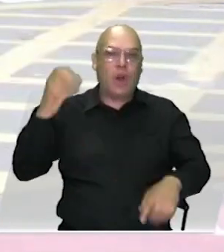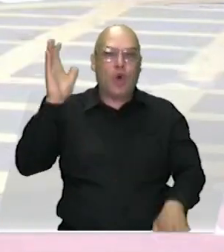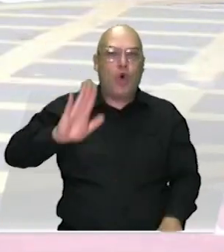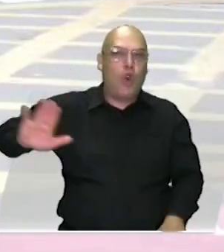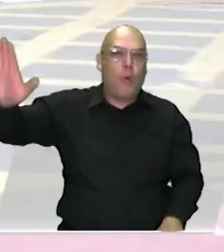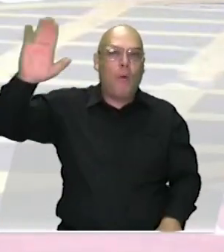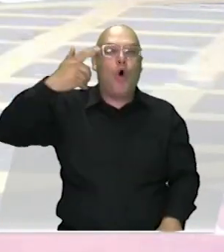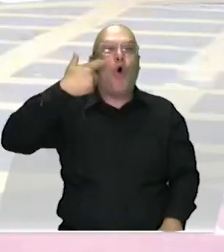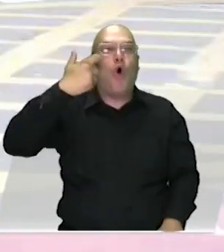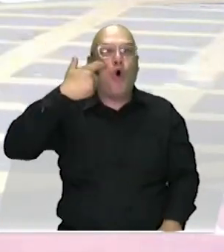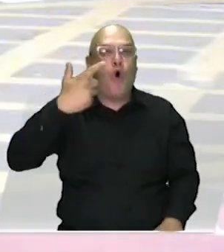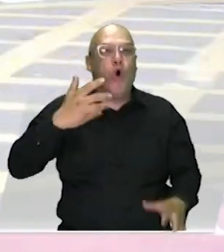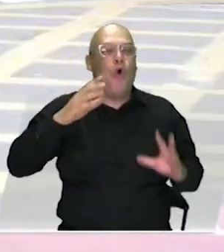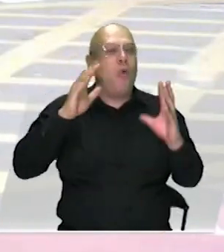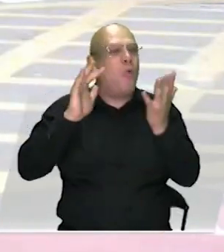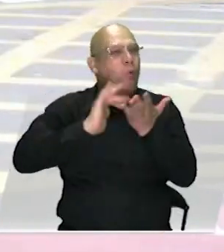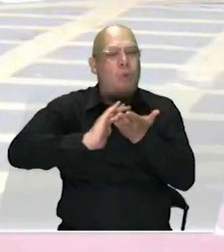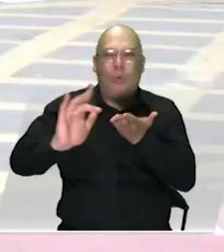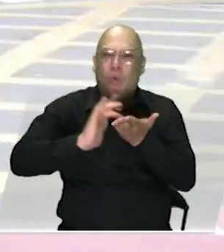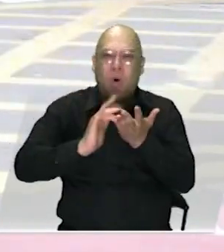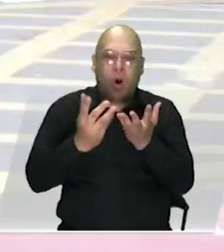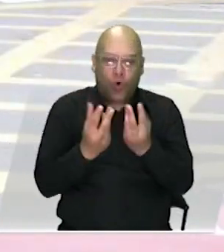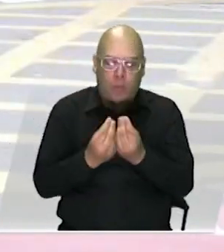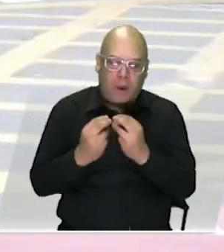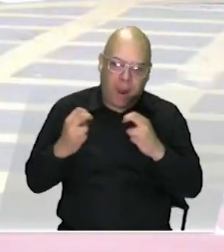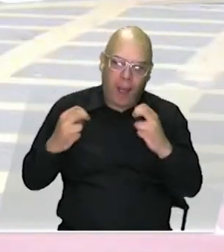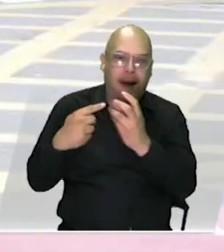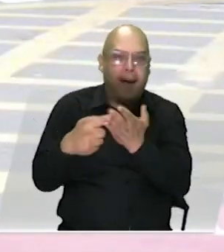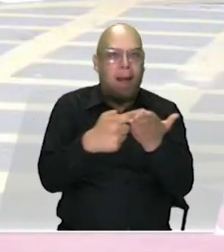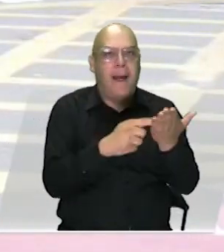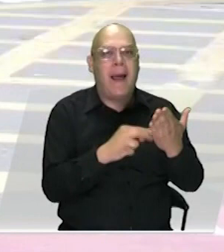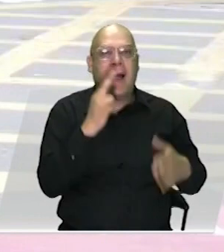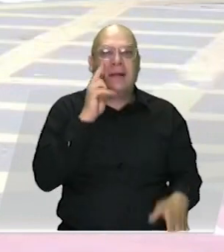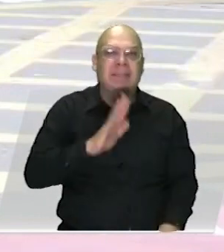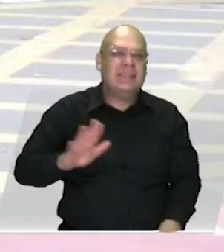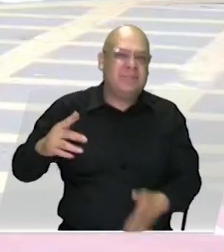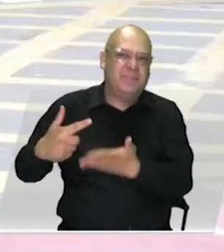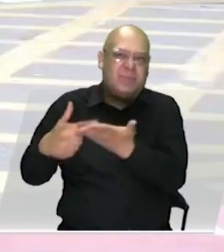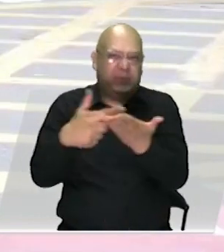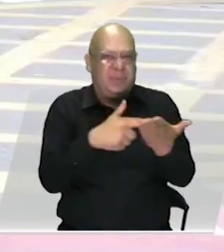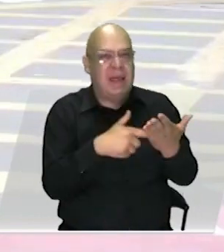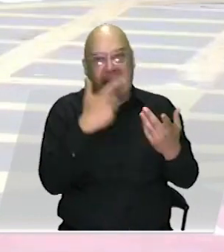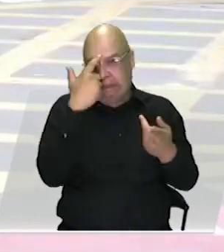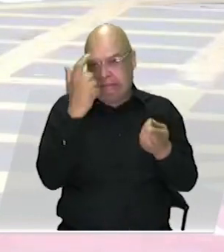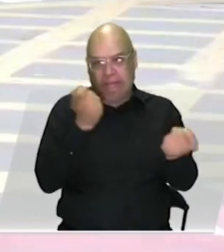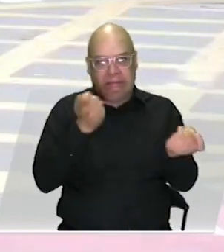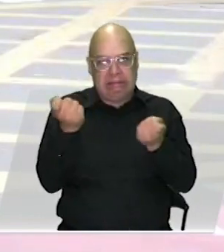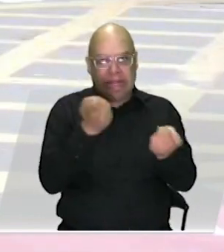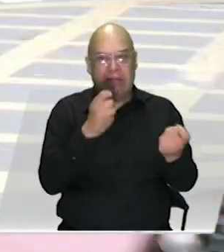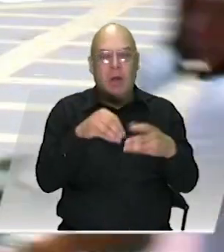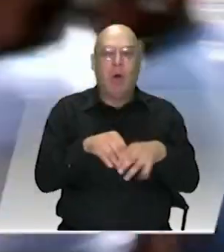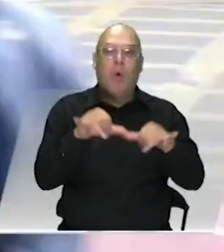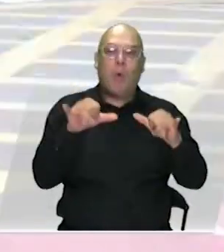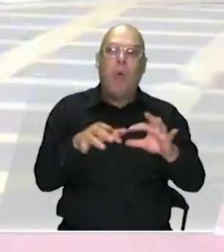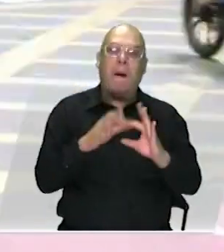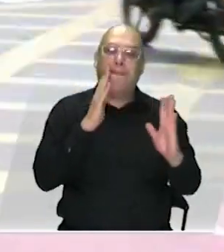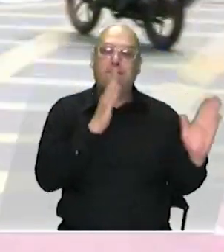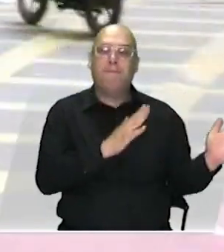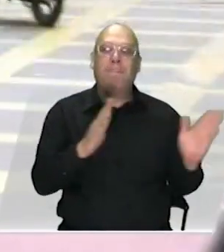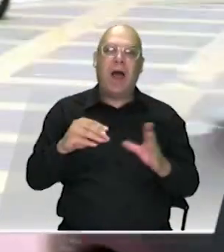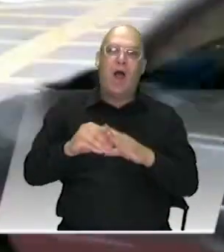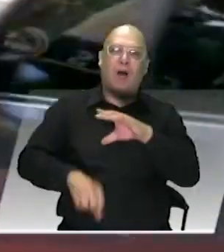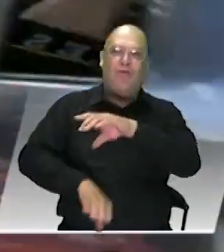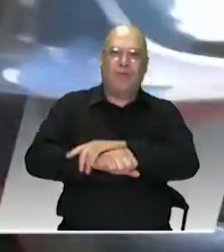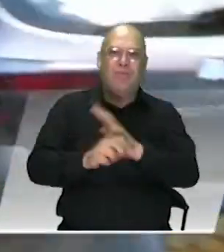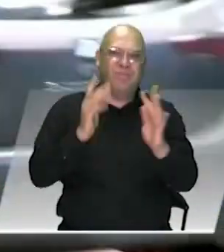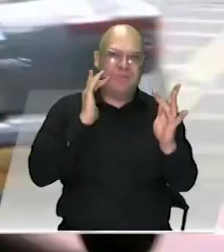en funcionamiento con urgencia la Mesa de Concertación Nacional de Barrismo Social, una estrategia que está inmersa en el Plan Decenal de Fútbol. Sin embargo,